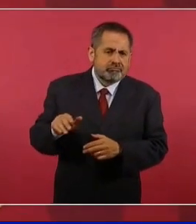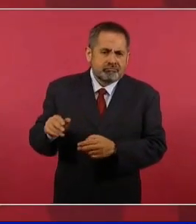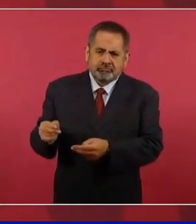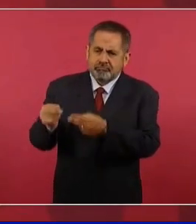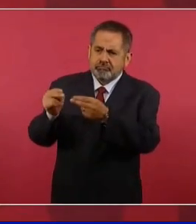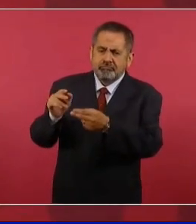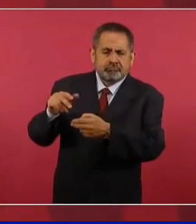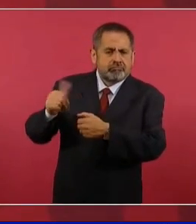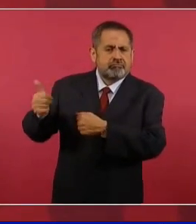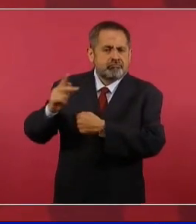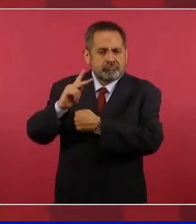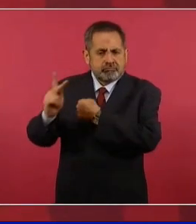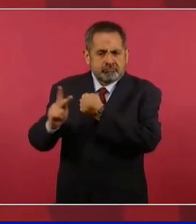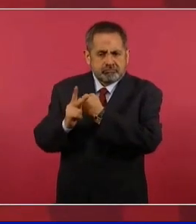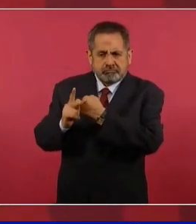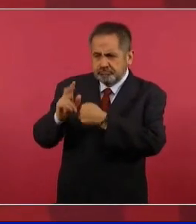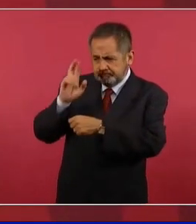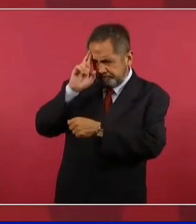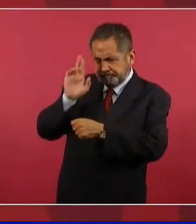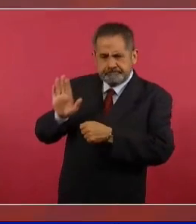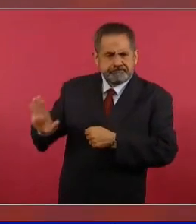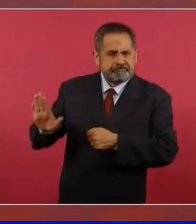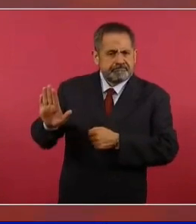de otras naciones.